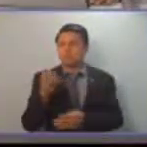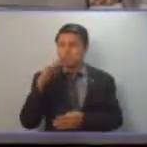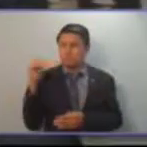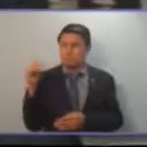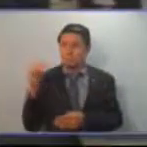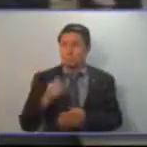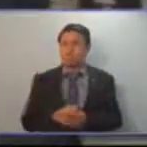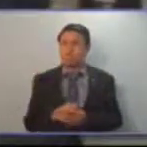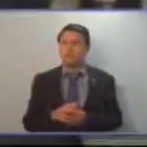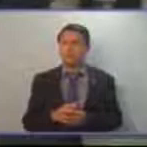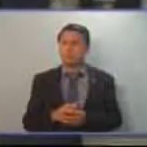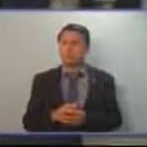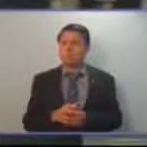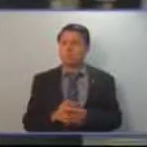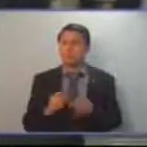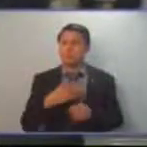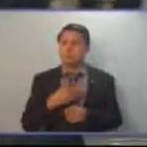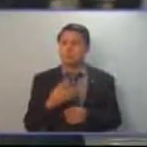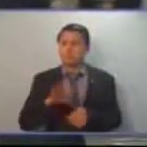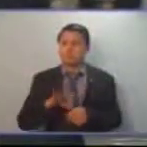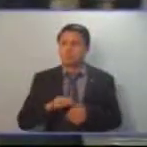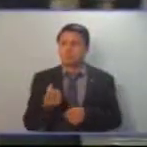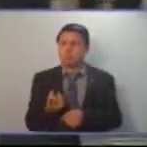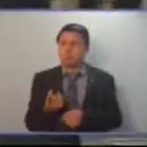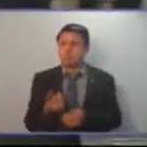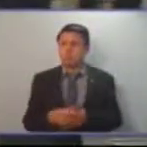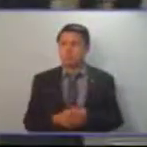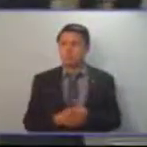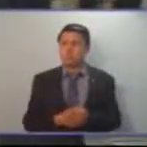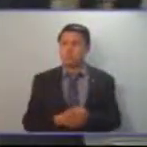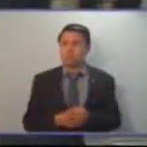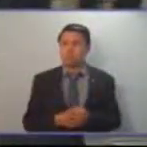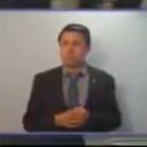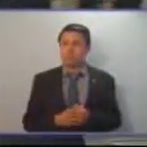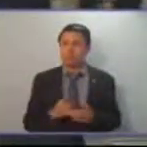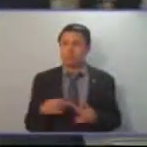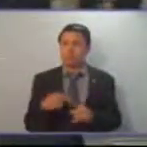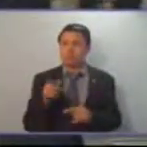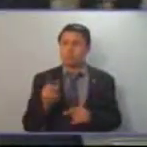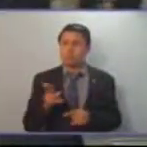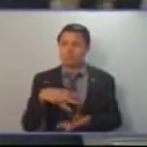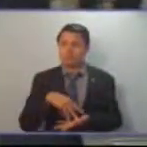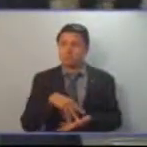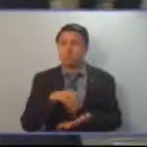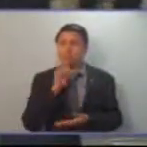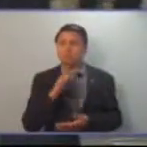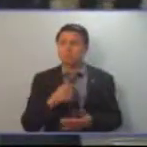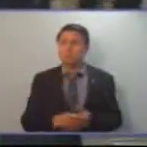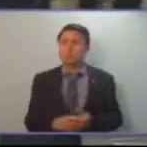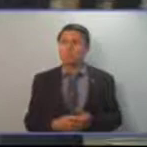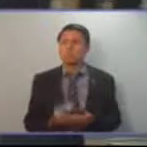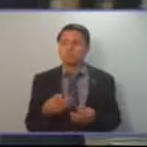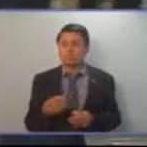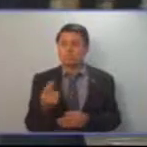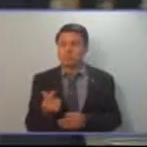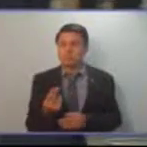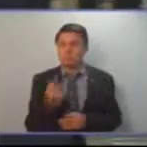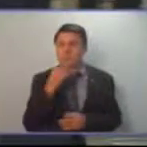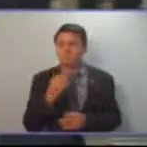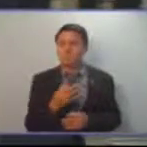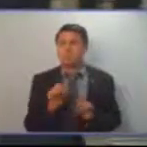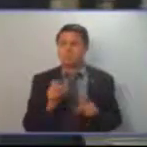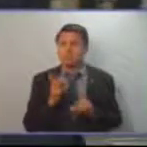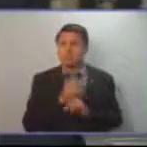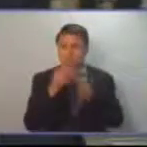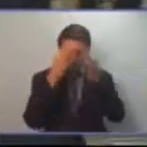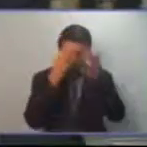para tener elecciones tan seguido? Hasta el mismo pueblo dice que ¿por qué tan seguido? ¿Realmente se va a lograr